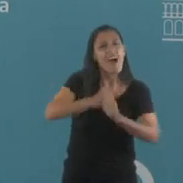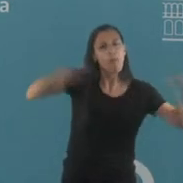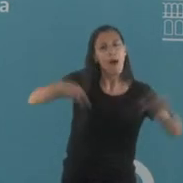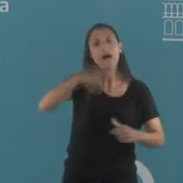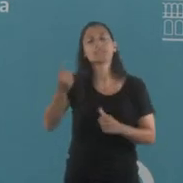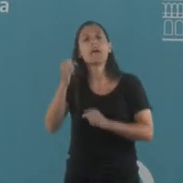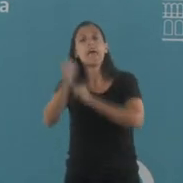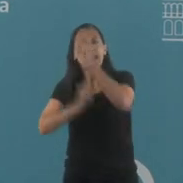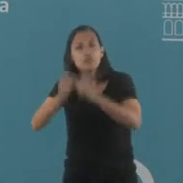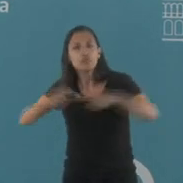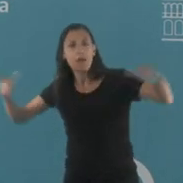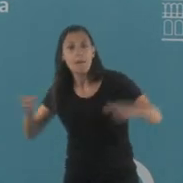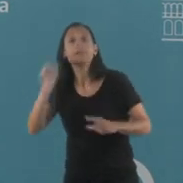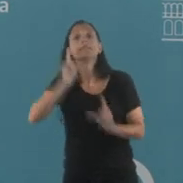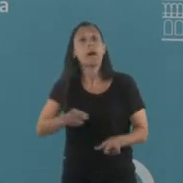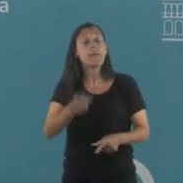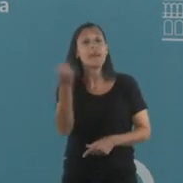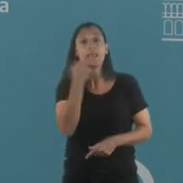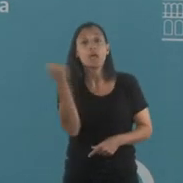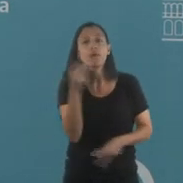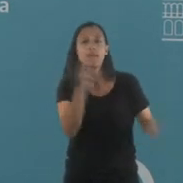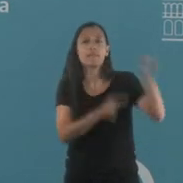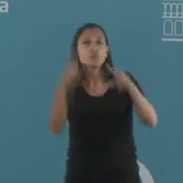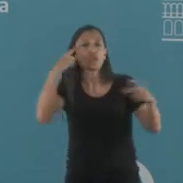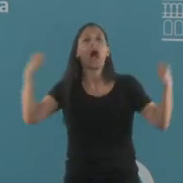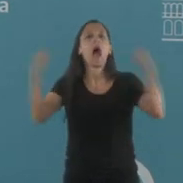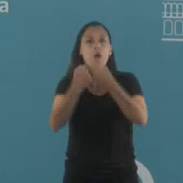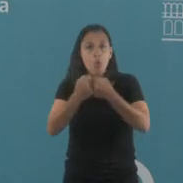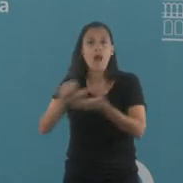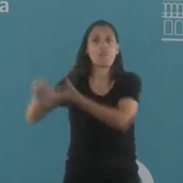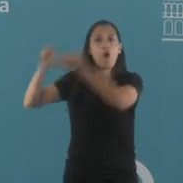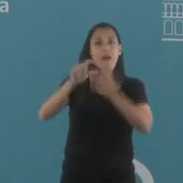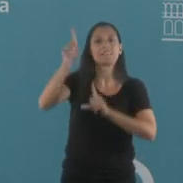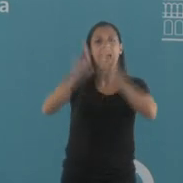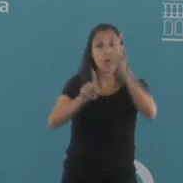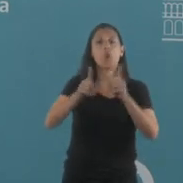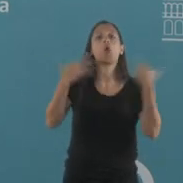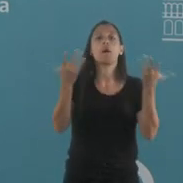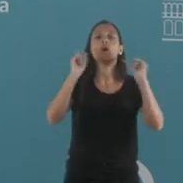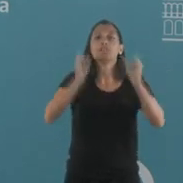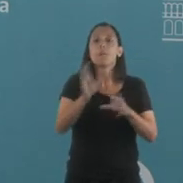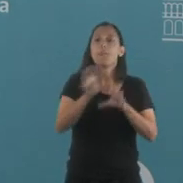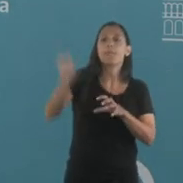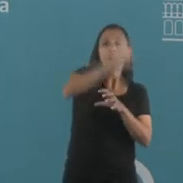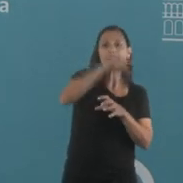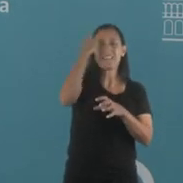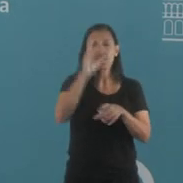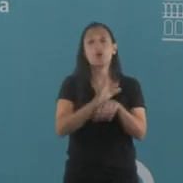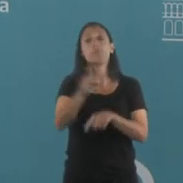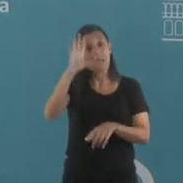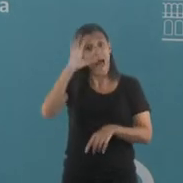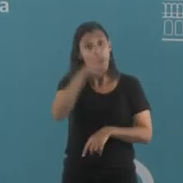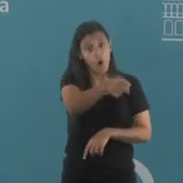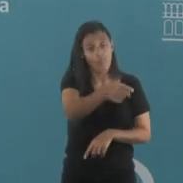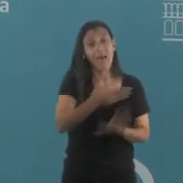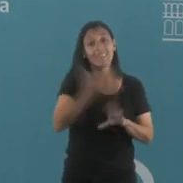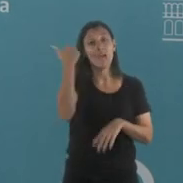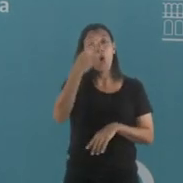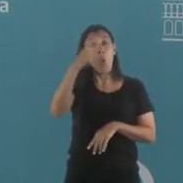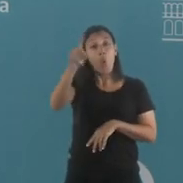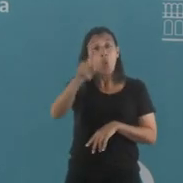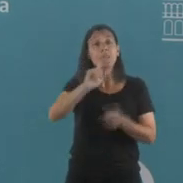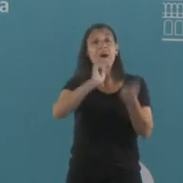donde además haya un acuerdo entre los diferentes países, pero también entre la nación y las provincias. Usted recuerde, Brian, que por la última reforma